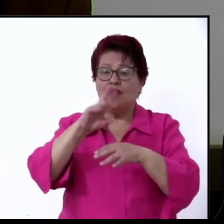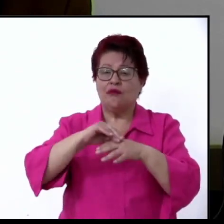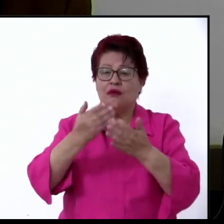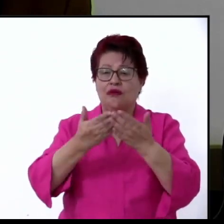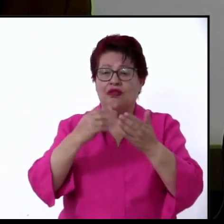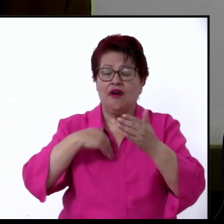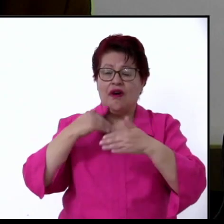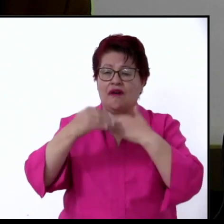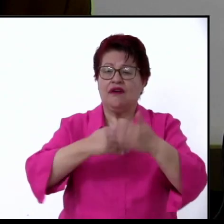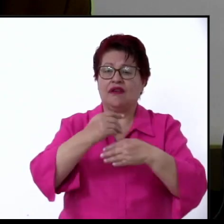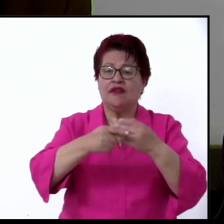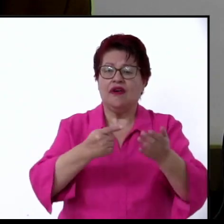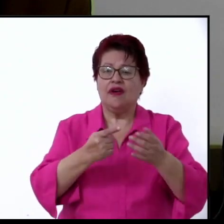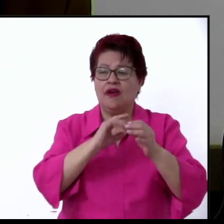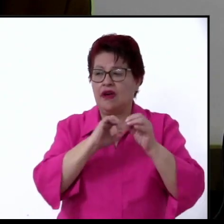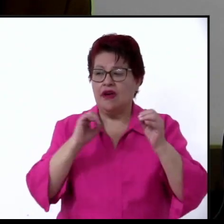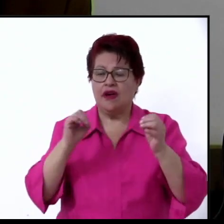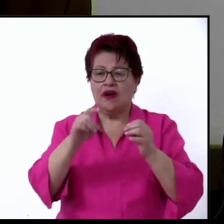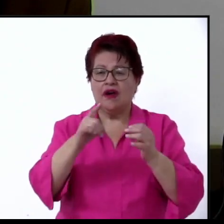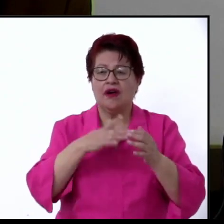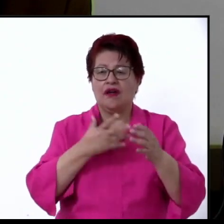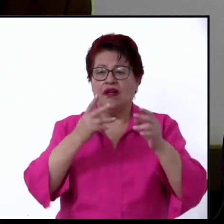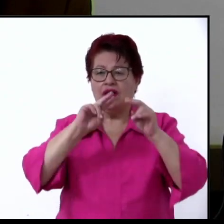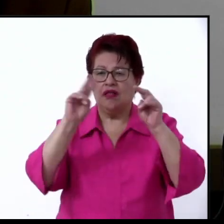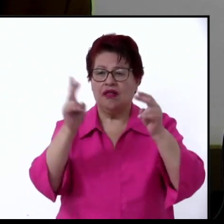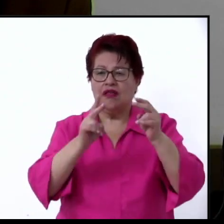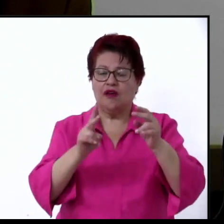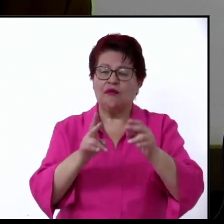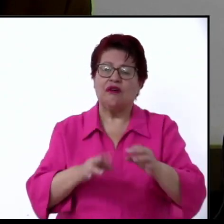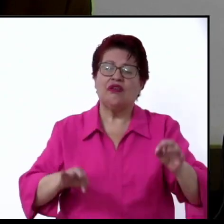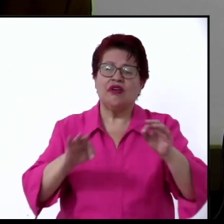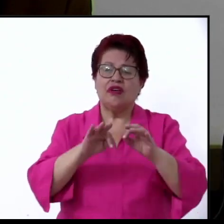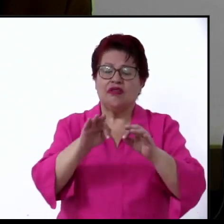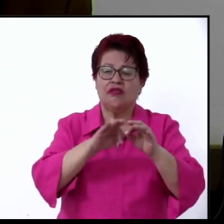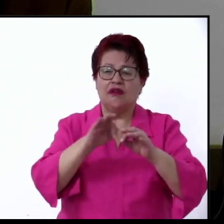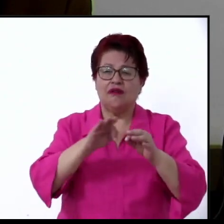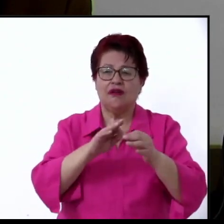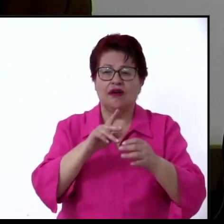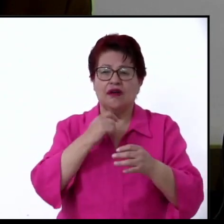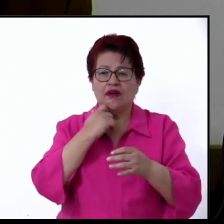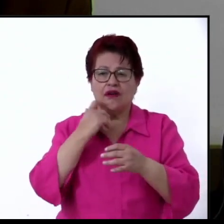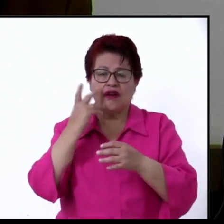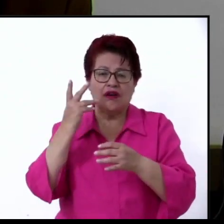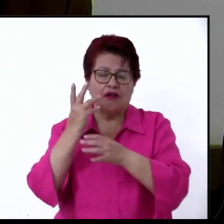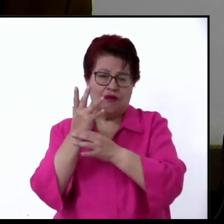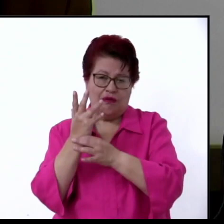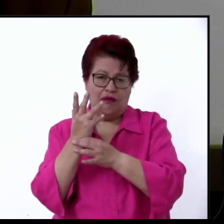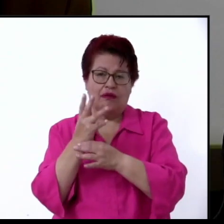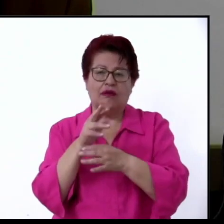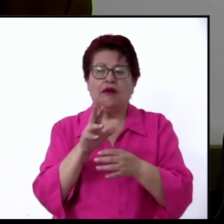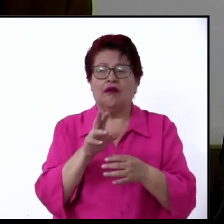poder avanzar y abonar en esta materia. Quiero hacer referencia pues también